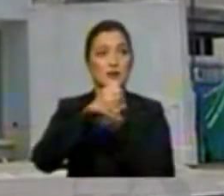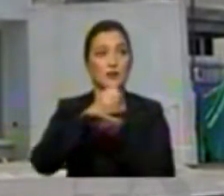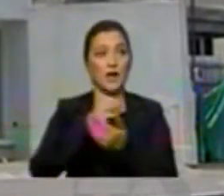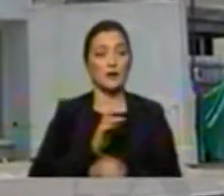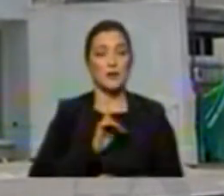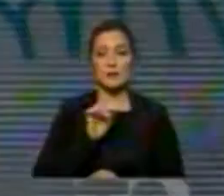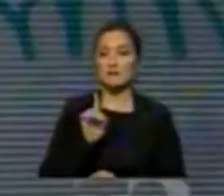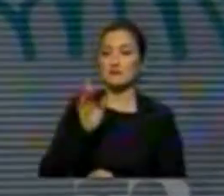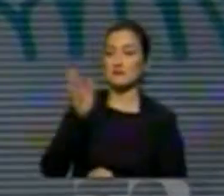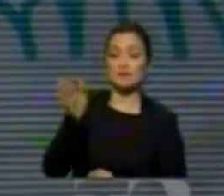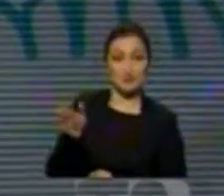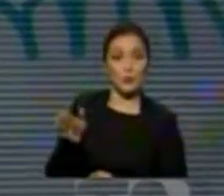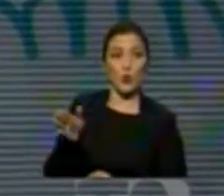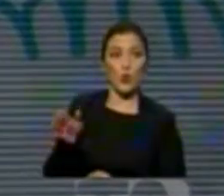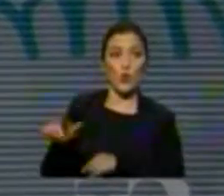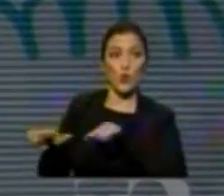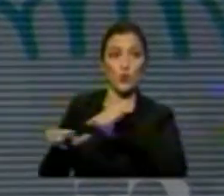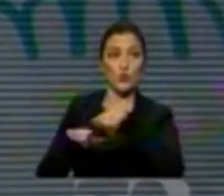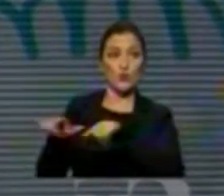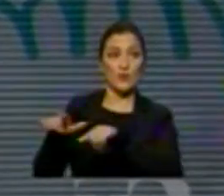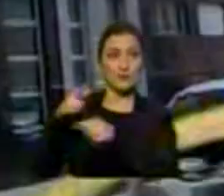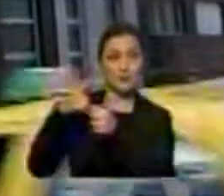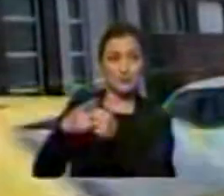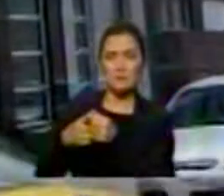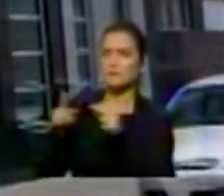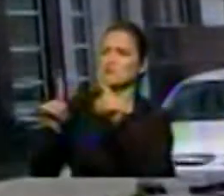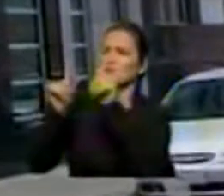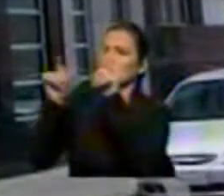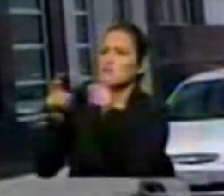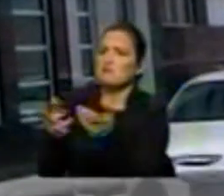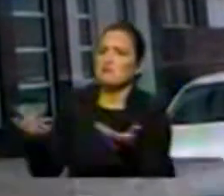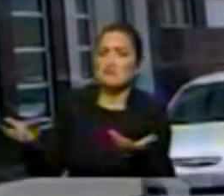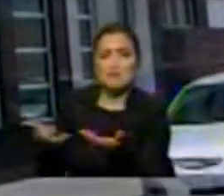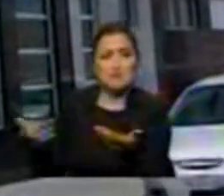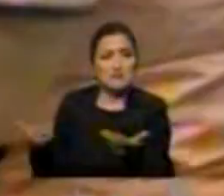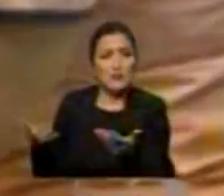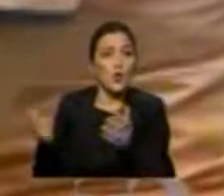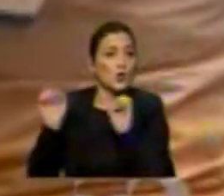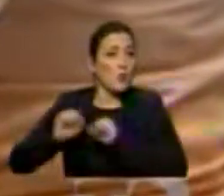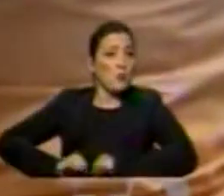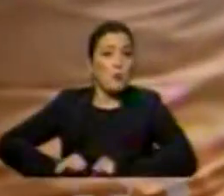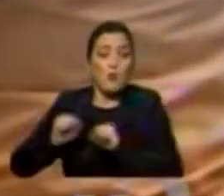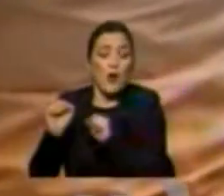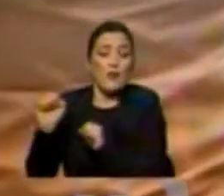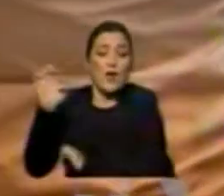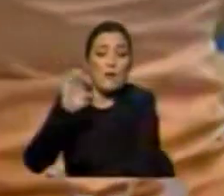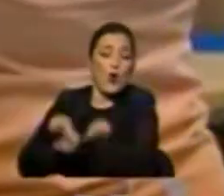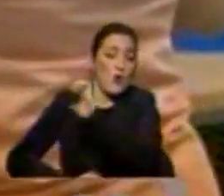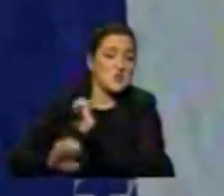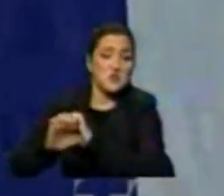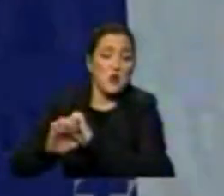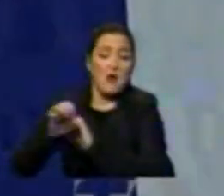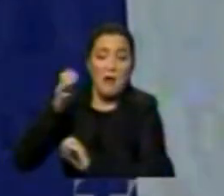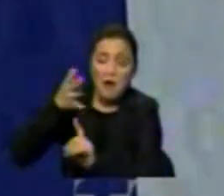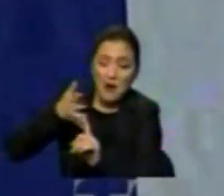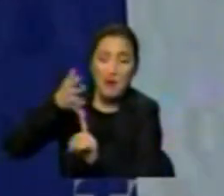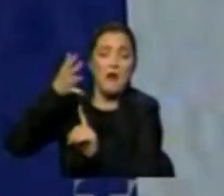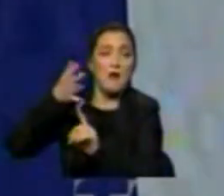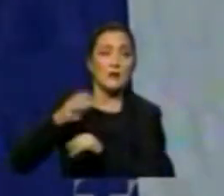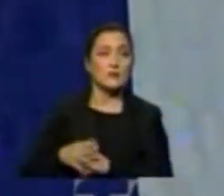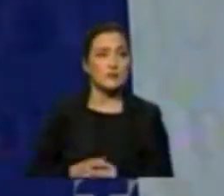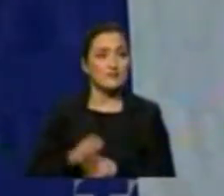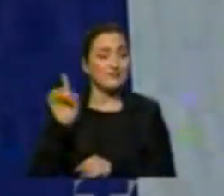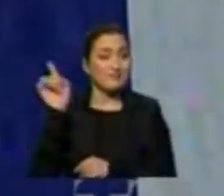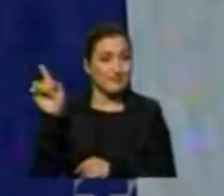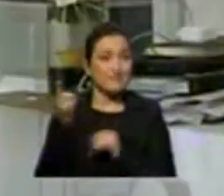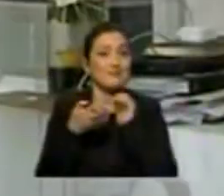un recorrido por algunos de ellos en la capital, nos informaron que aún no han podido iniciar con estos exámenes. Es el caso de Zurita y